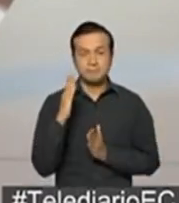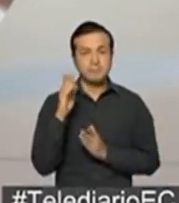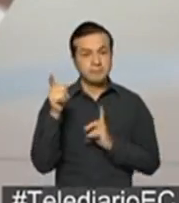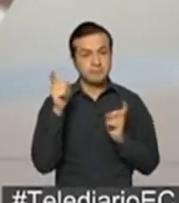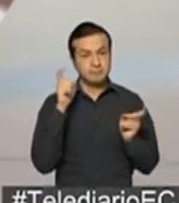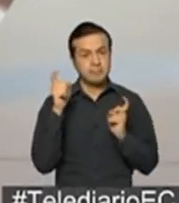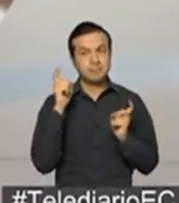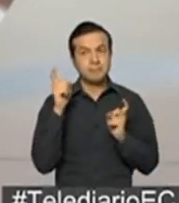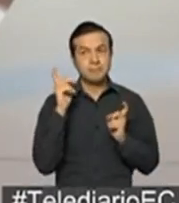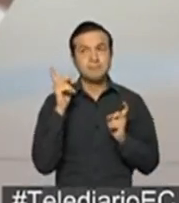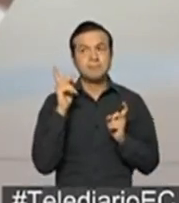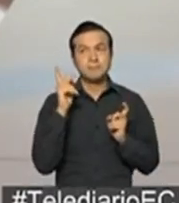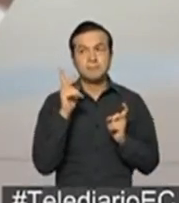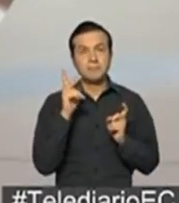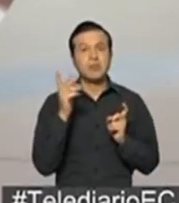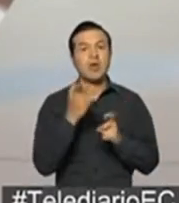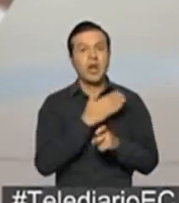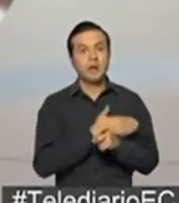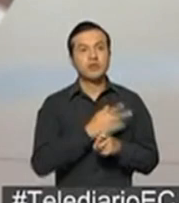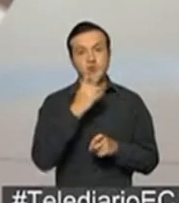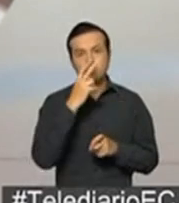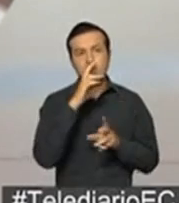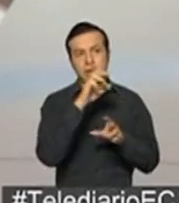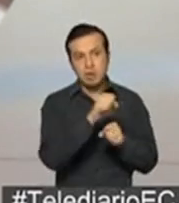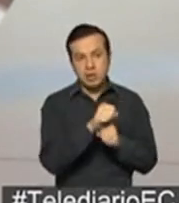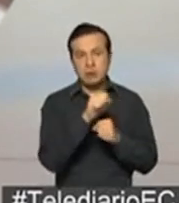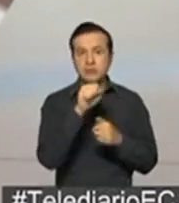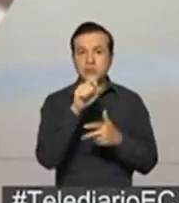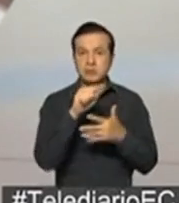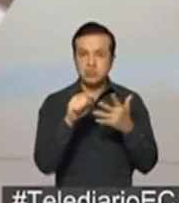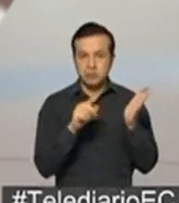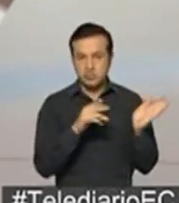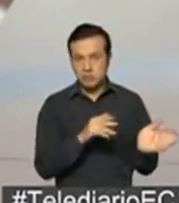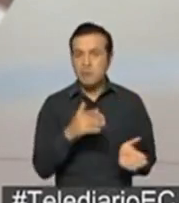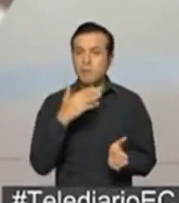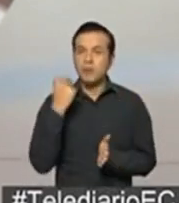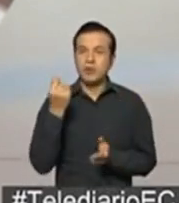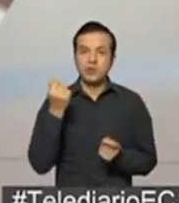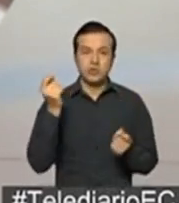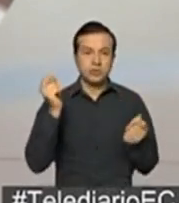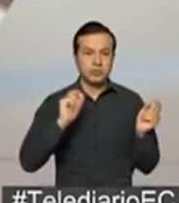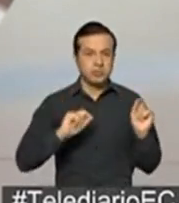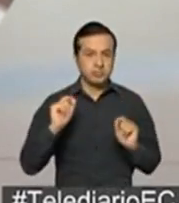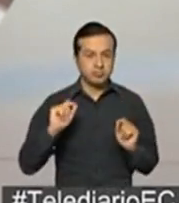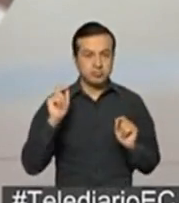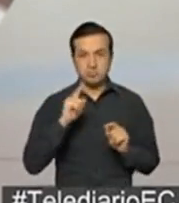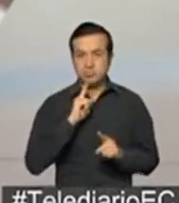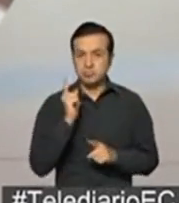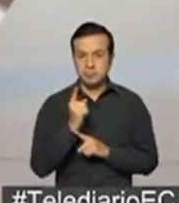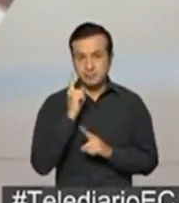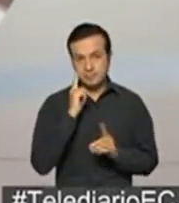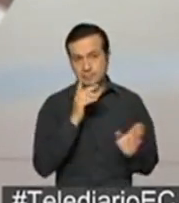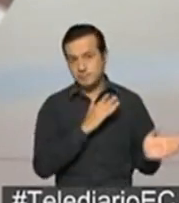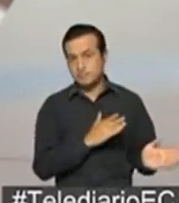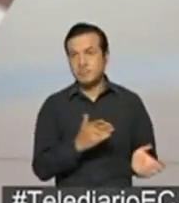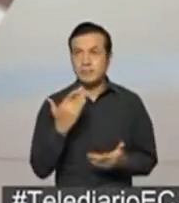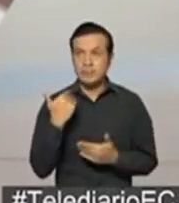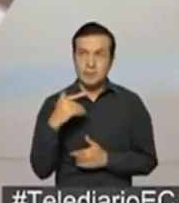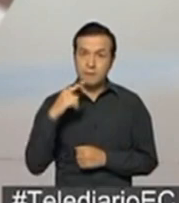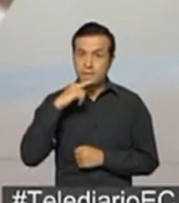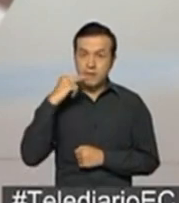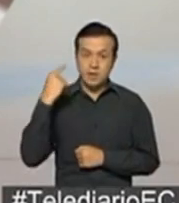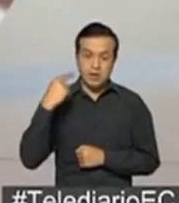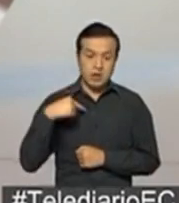manejar ya las reservaciones con anticipación, conseguir mejores precios, porque de eso se trata. Tuvimos una